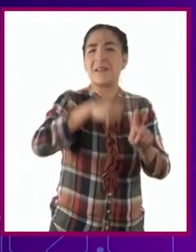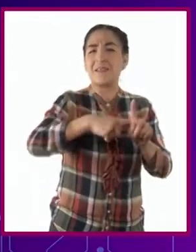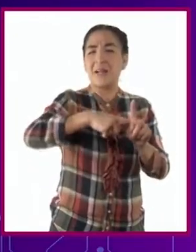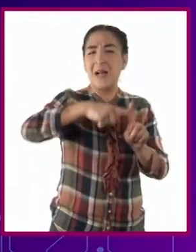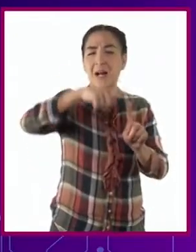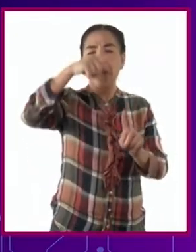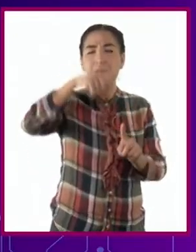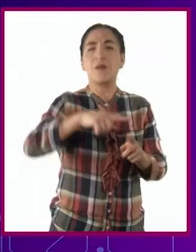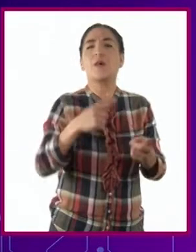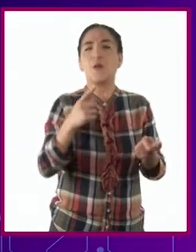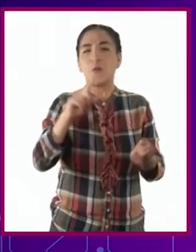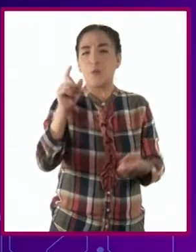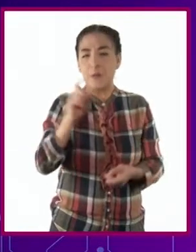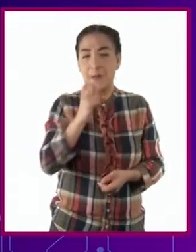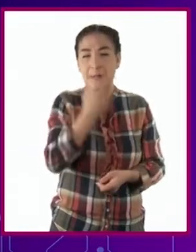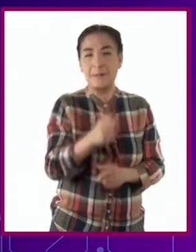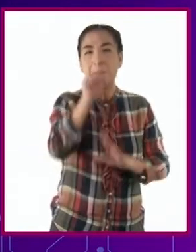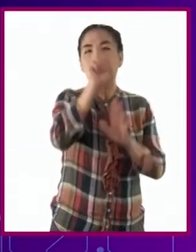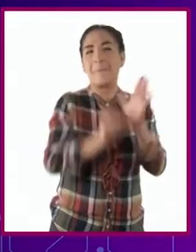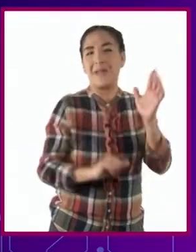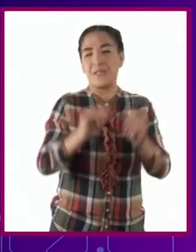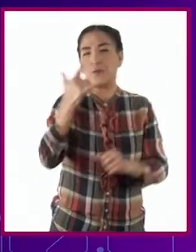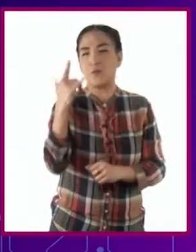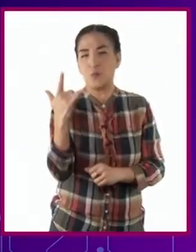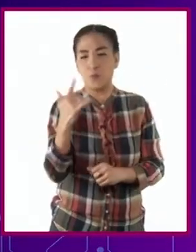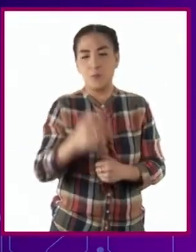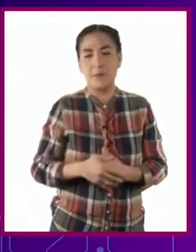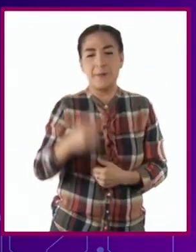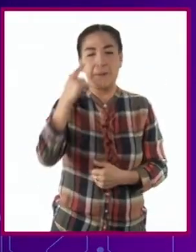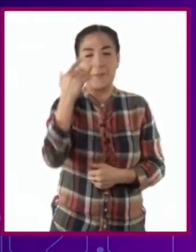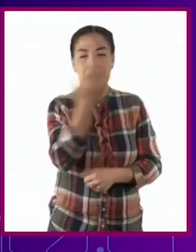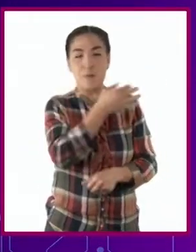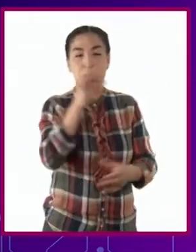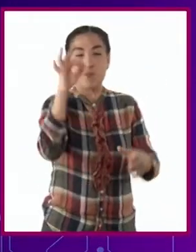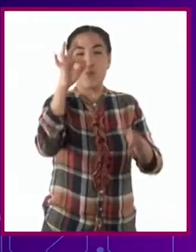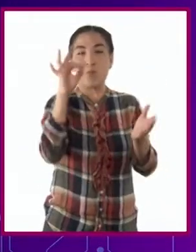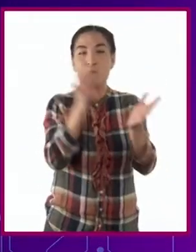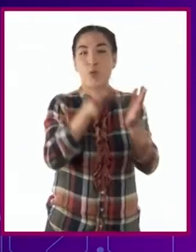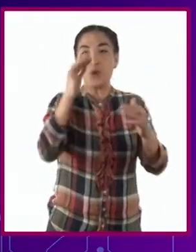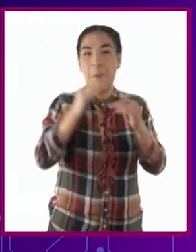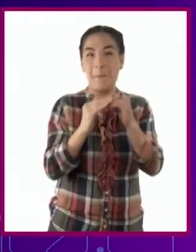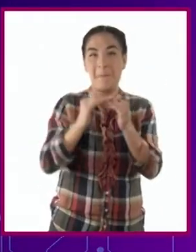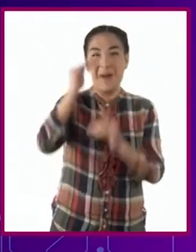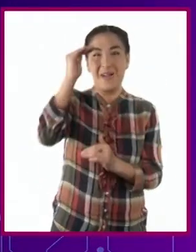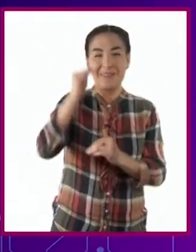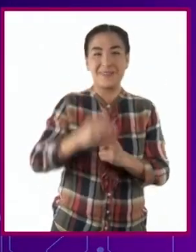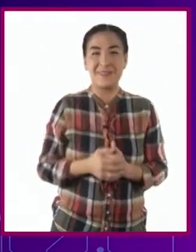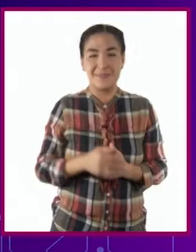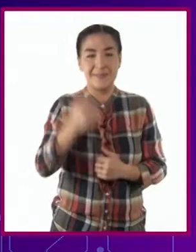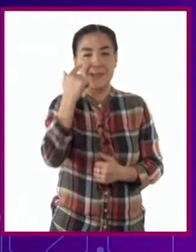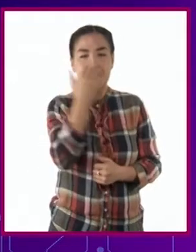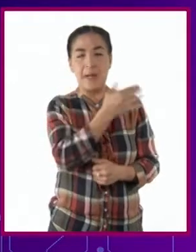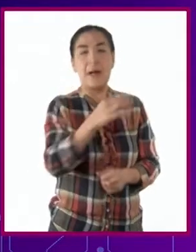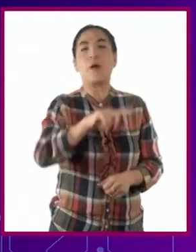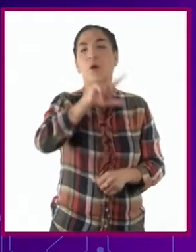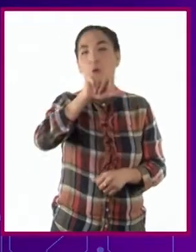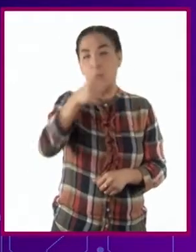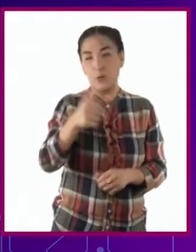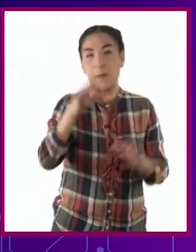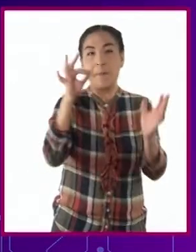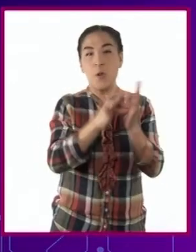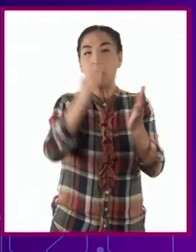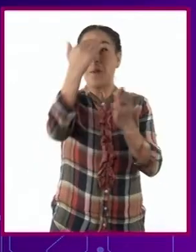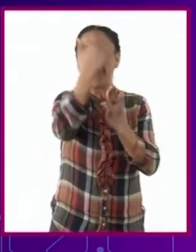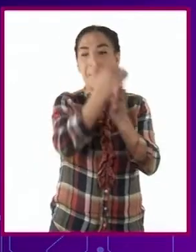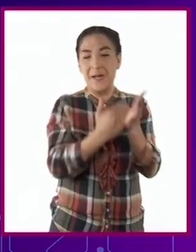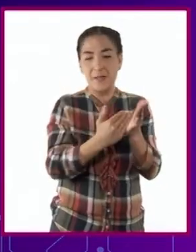registró en el mes de julio. Esto se observa en el punto más alto de la gráfica. La temperatura más baja se registró en el